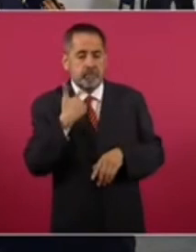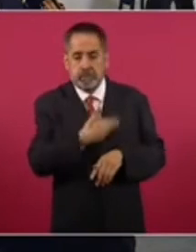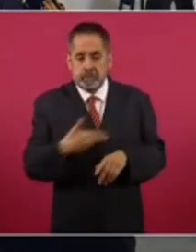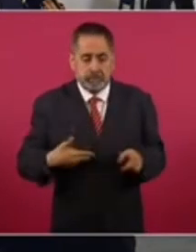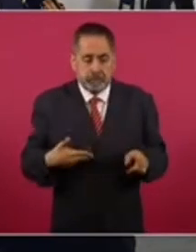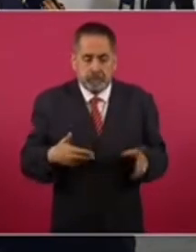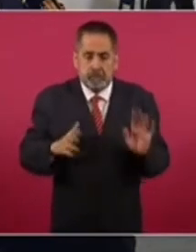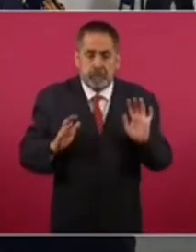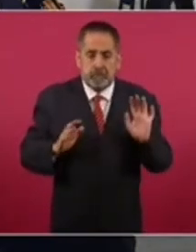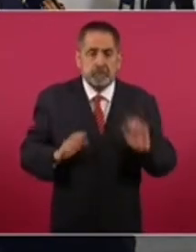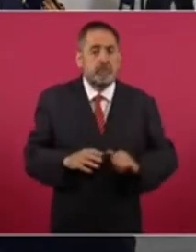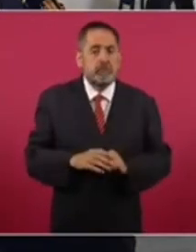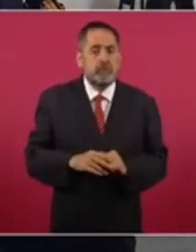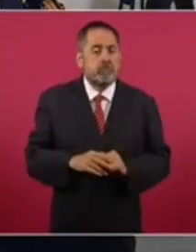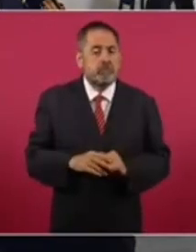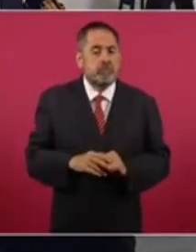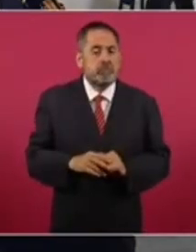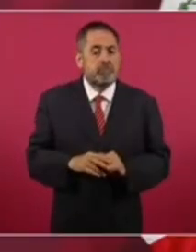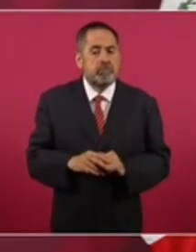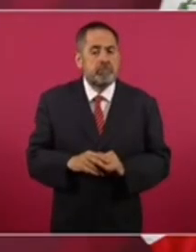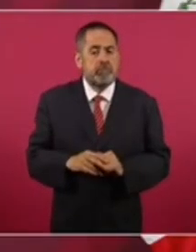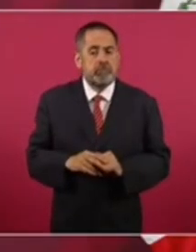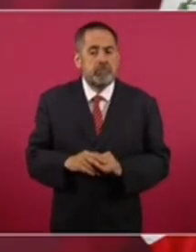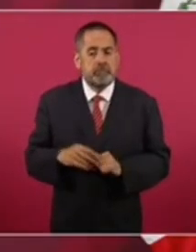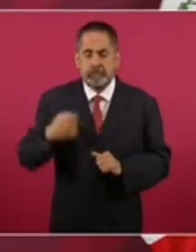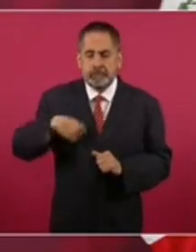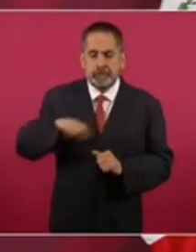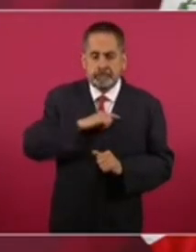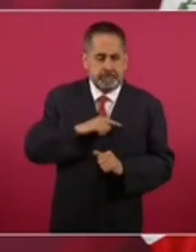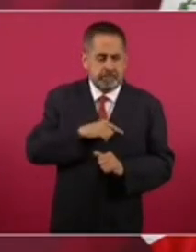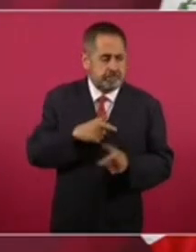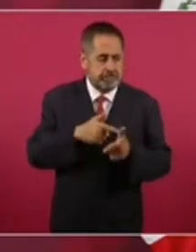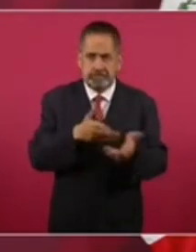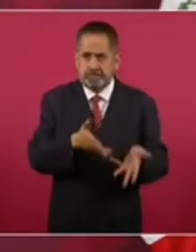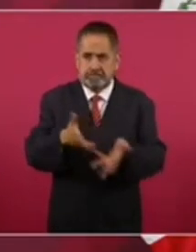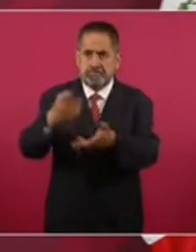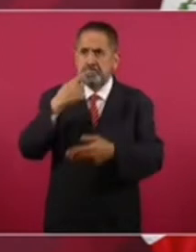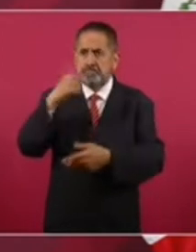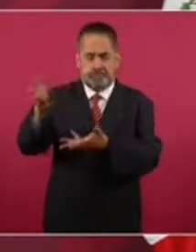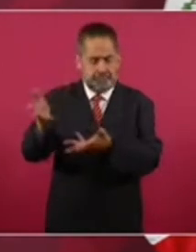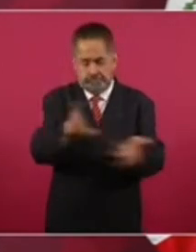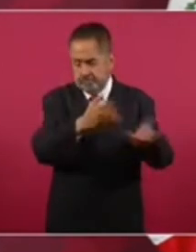y no hemos detenido ninguna,